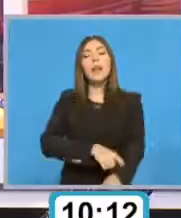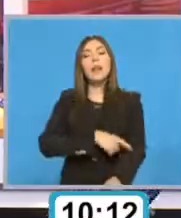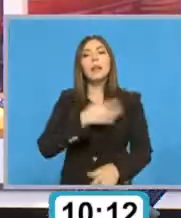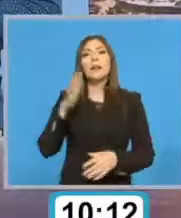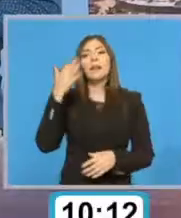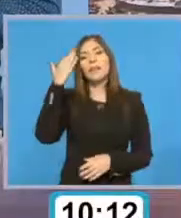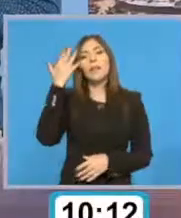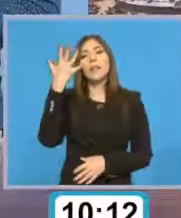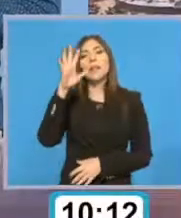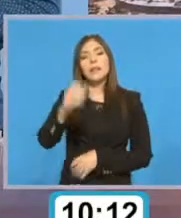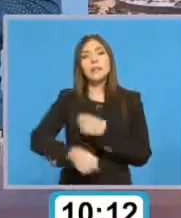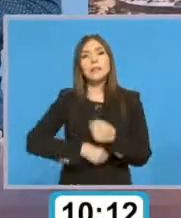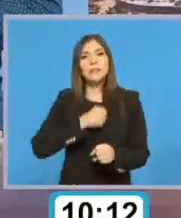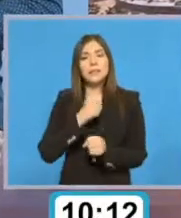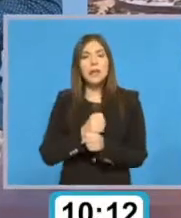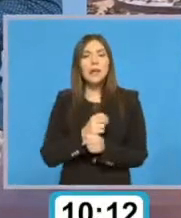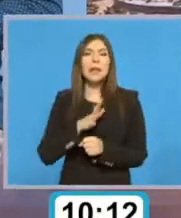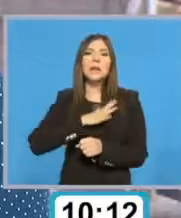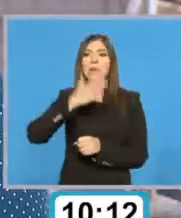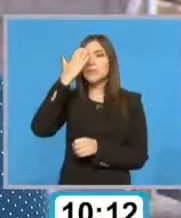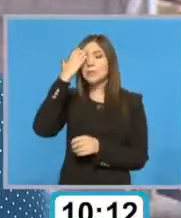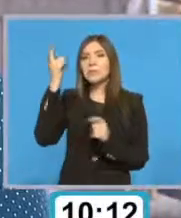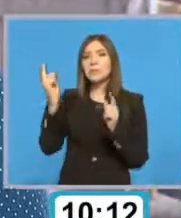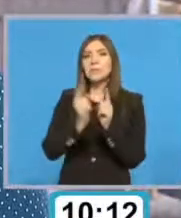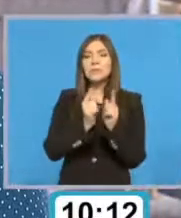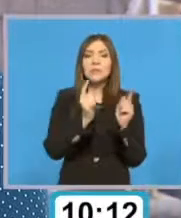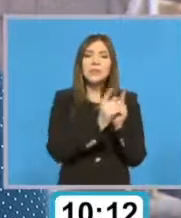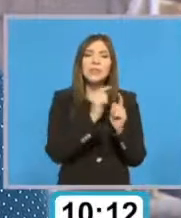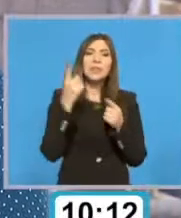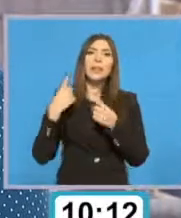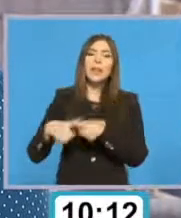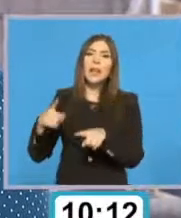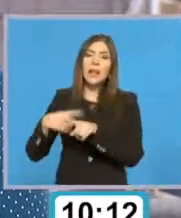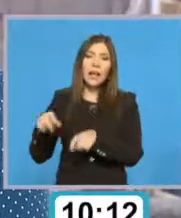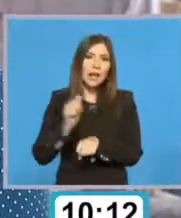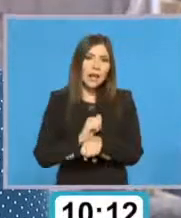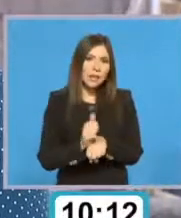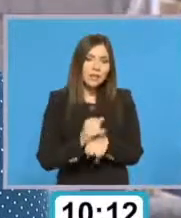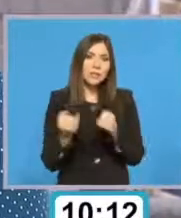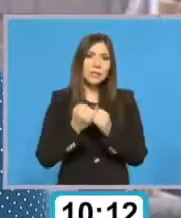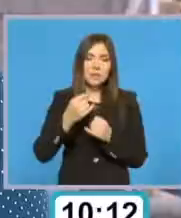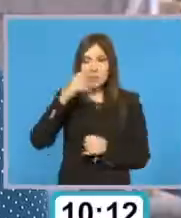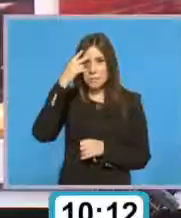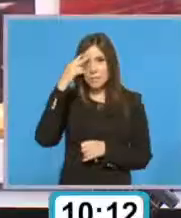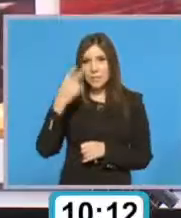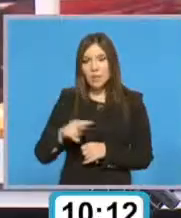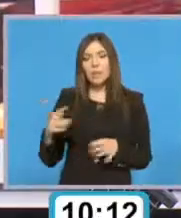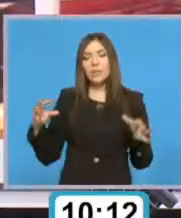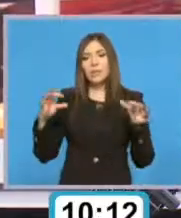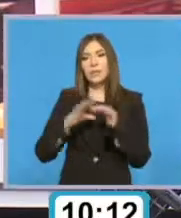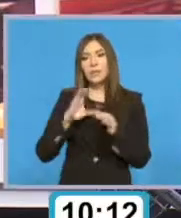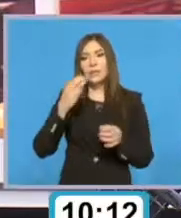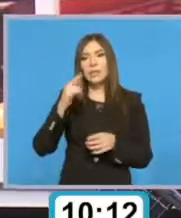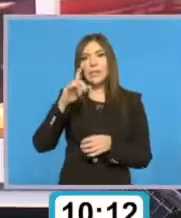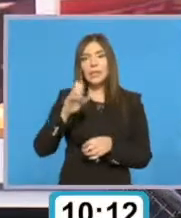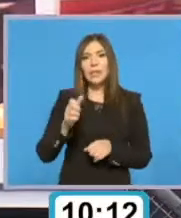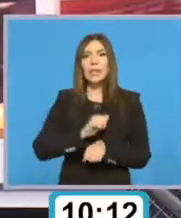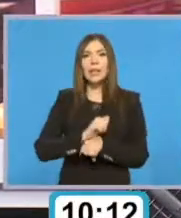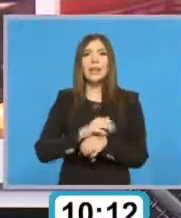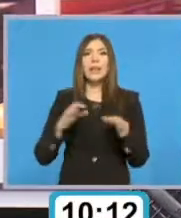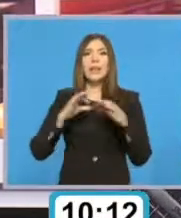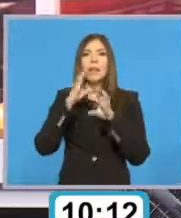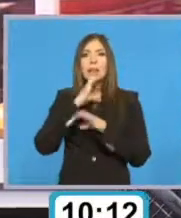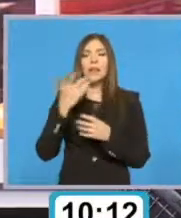tenido muy buena onda con algunos artistas acá, que también Chile y México ha producido como artistas en conjunto, ¿no? Los Ángeles